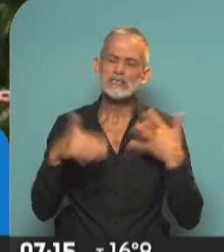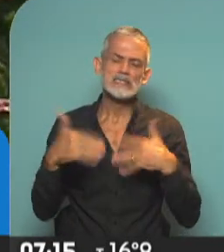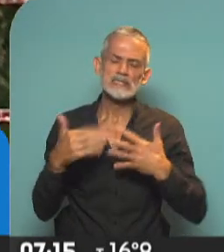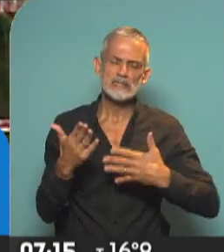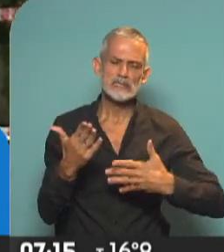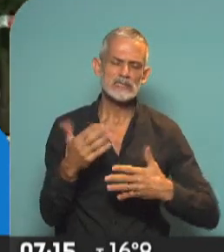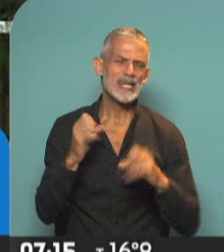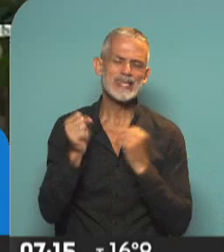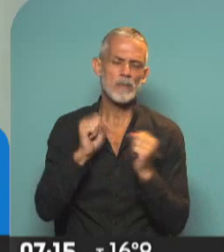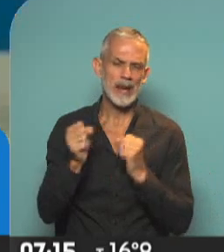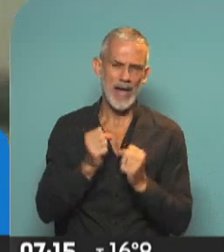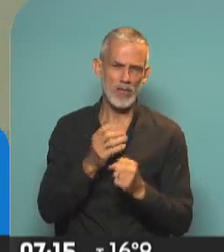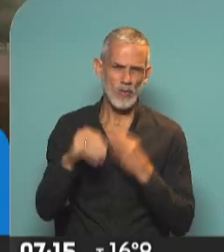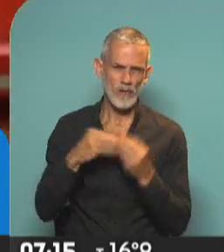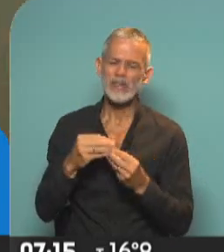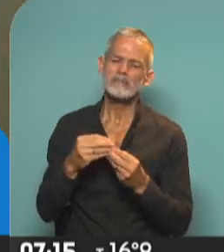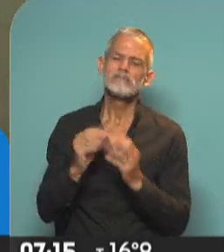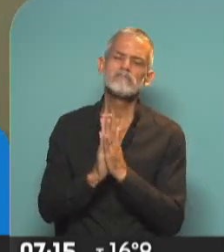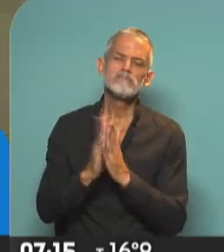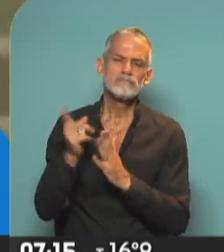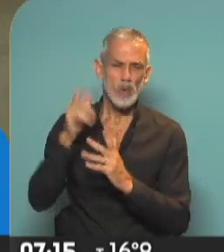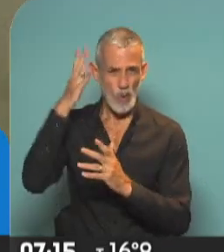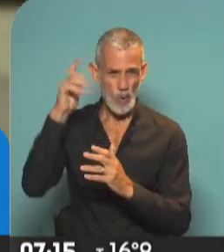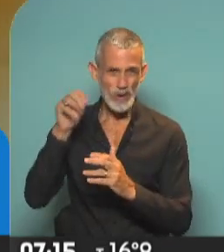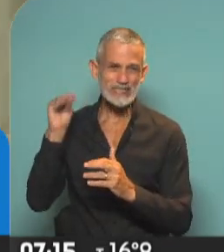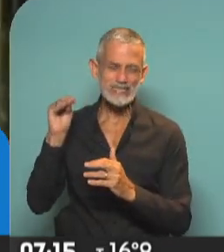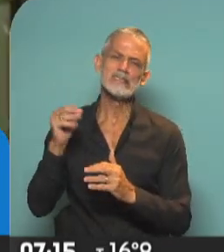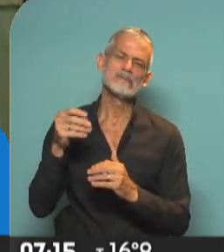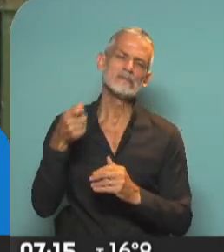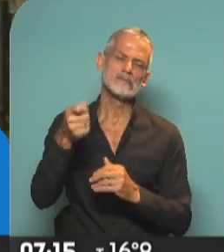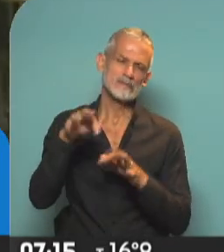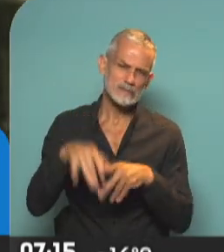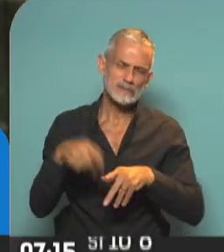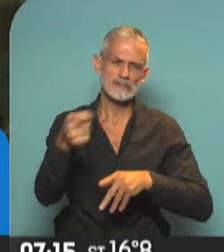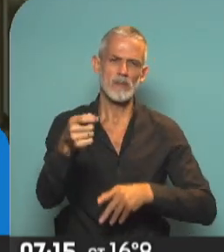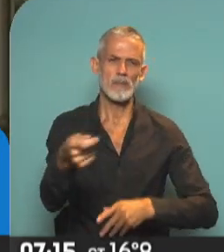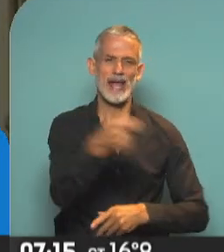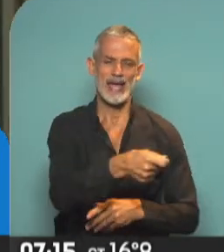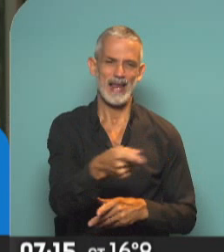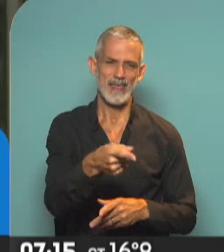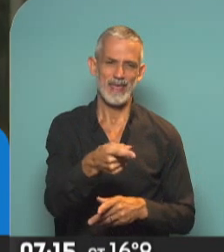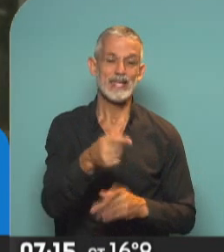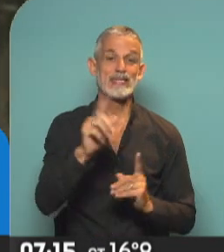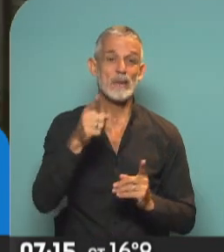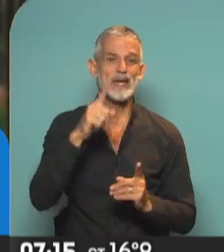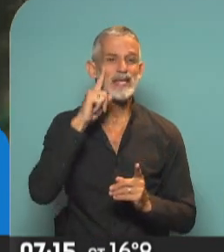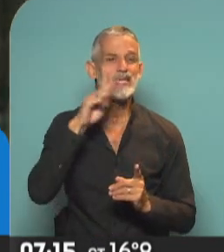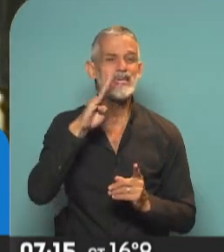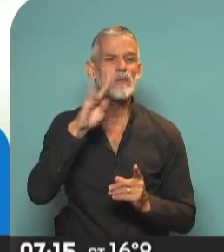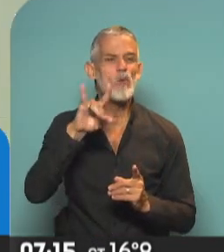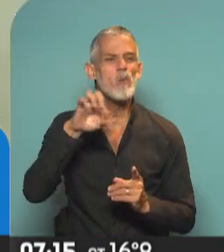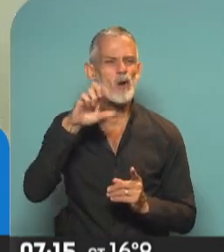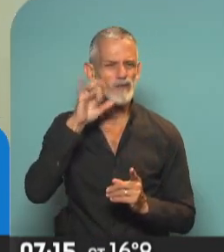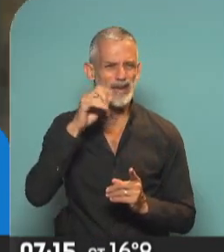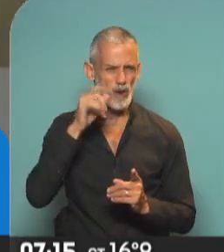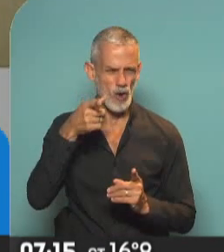claro, suministrarle el dióxido de cloro y también de manera aspirada el ibuprofeno. Lo cierto es que este